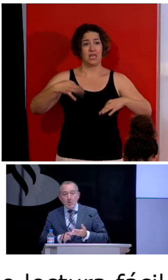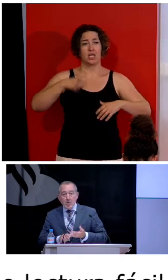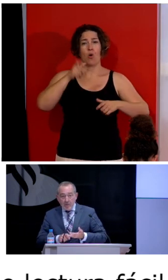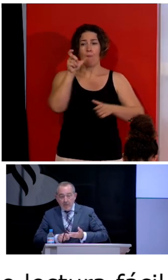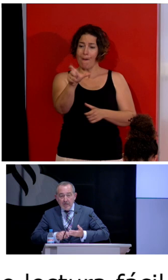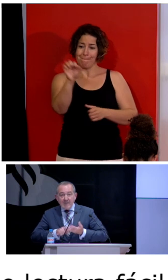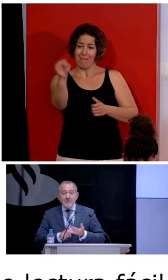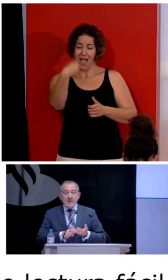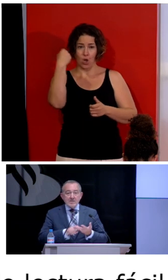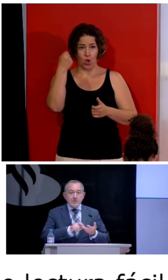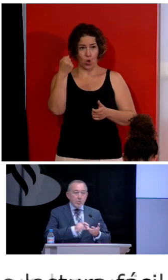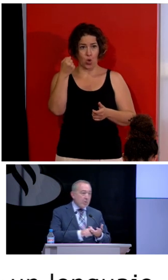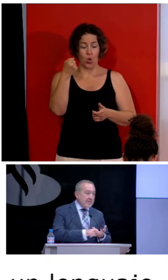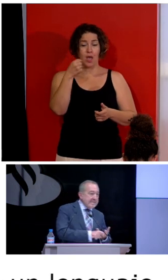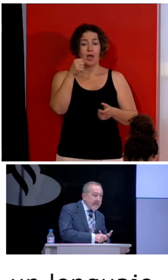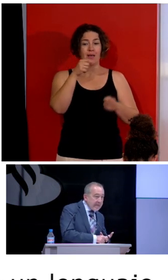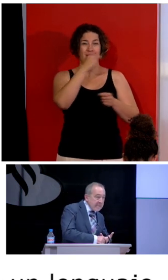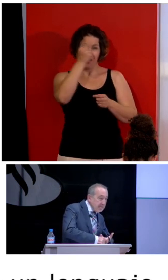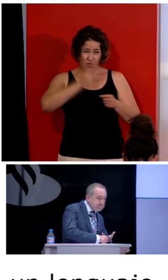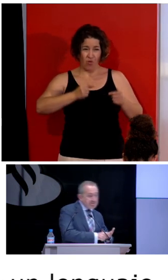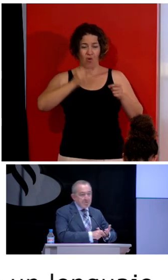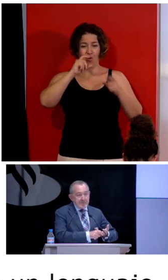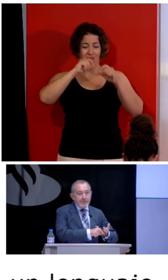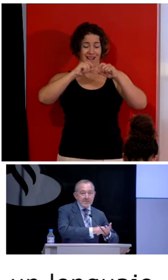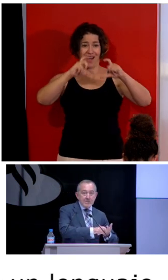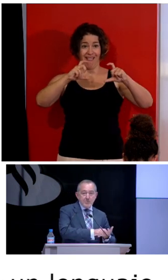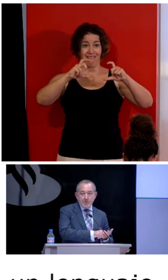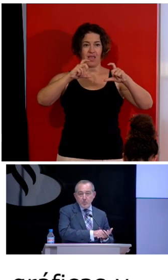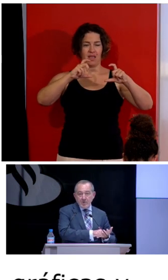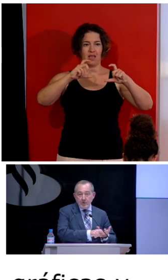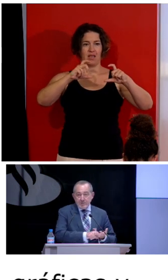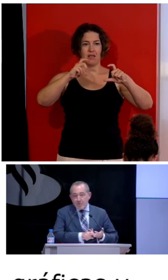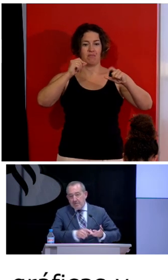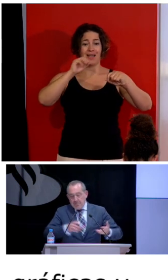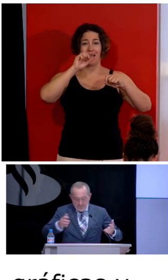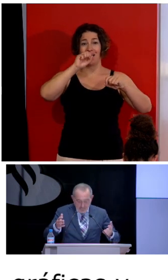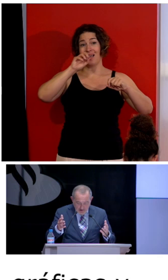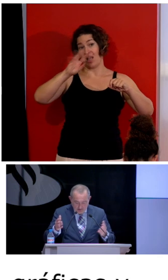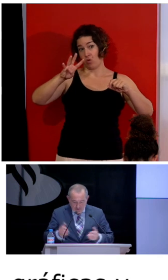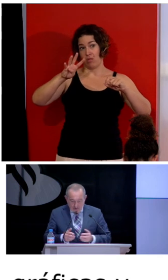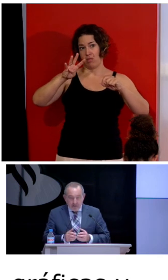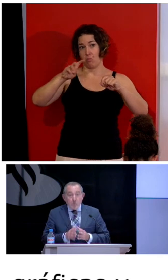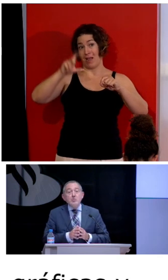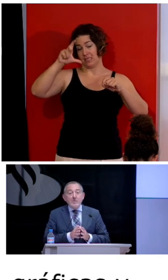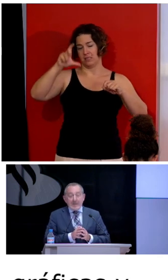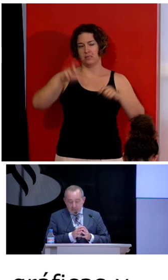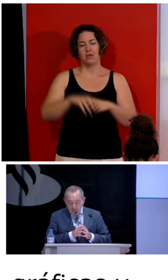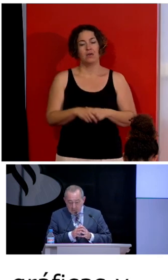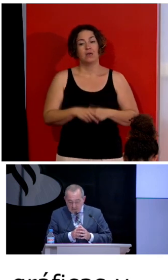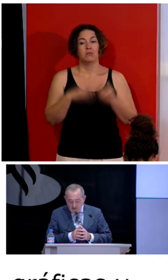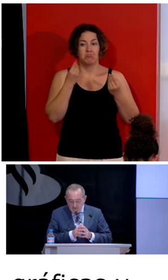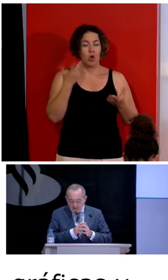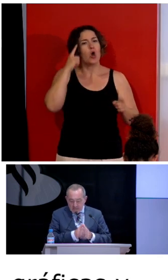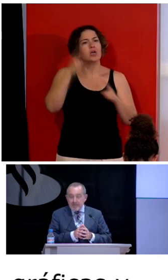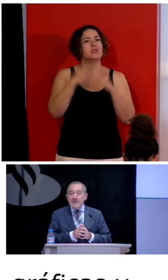blanco, gráficas y dibujo, letra grande, pues recomienda a partir de la puntuación 14. Bueno, ¿y su finalidad cuál